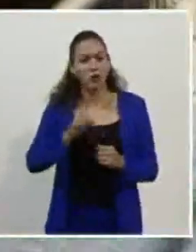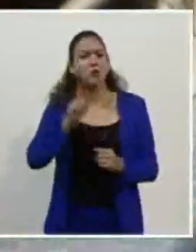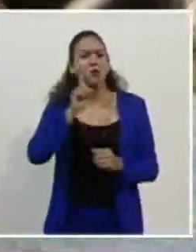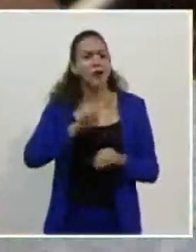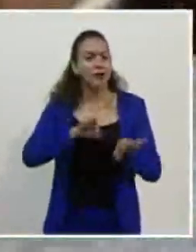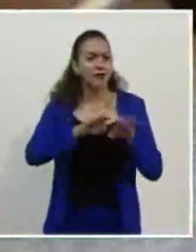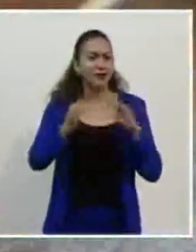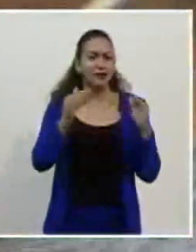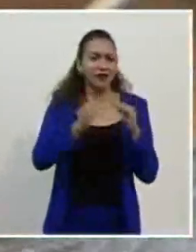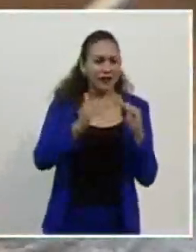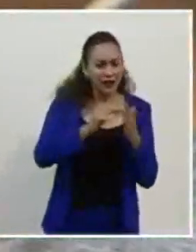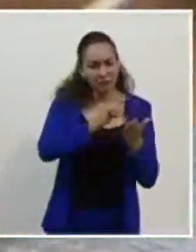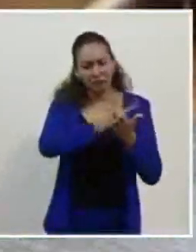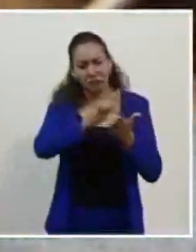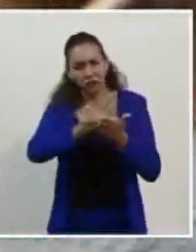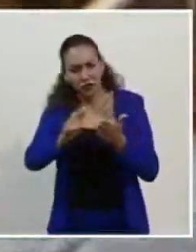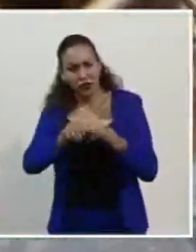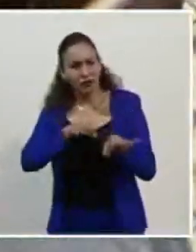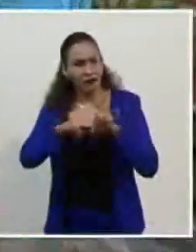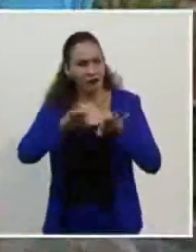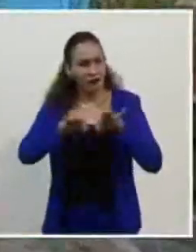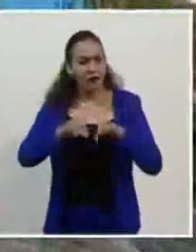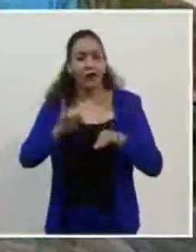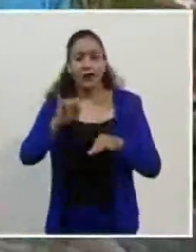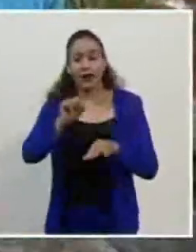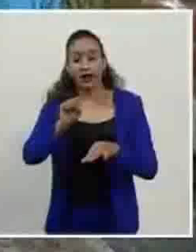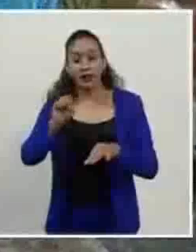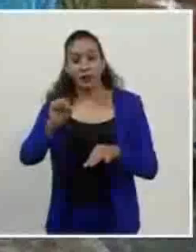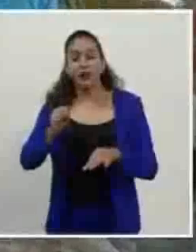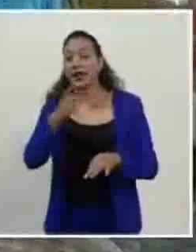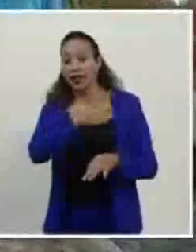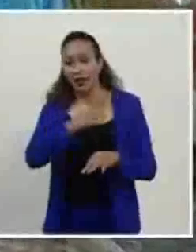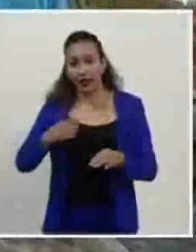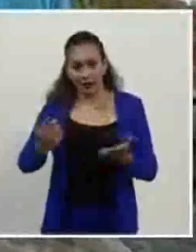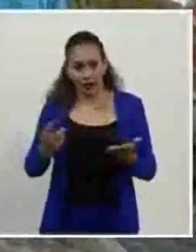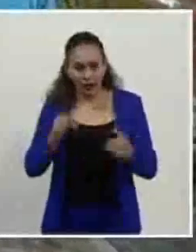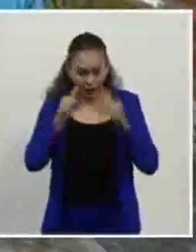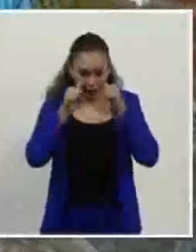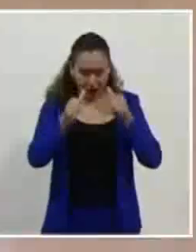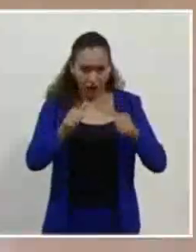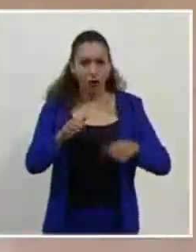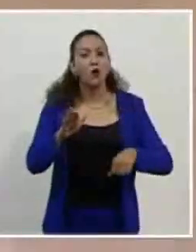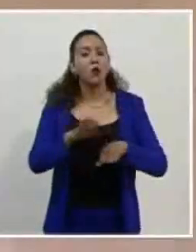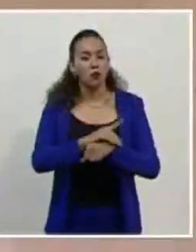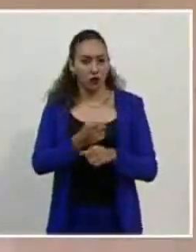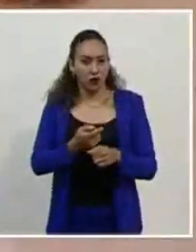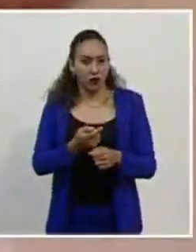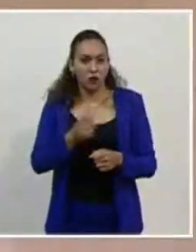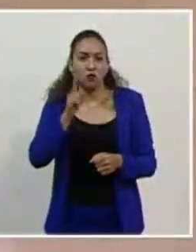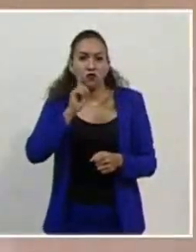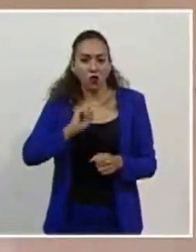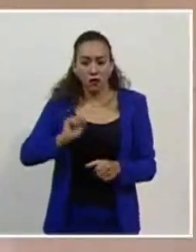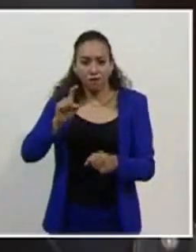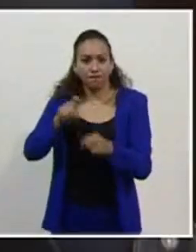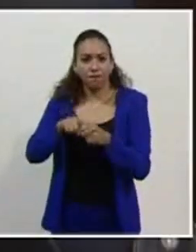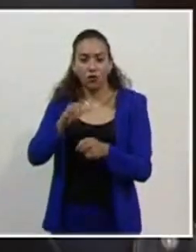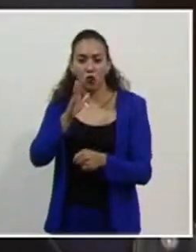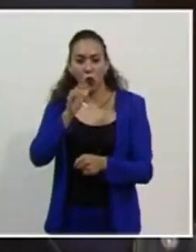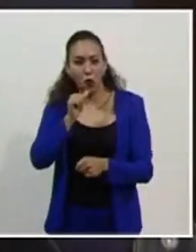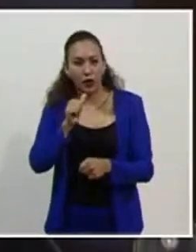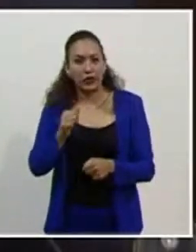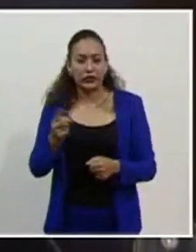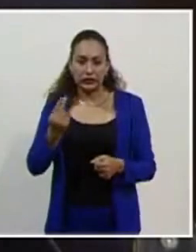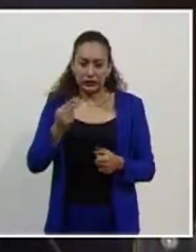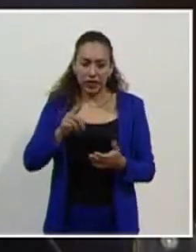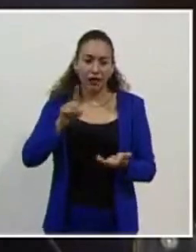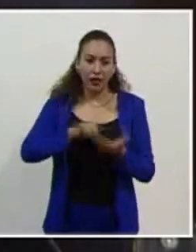del hogar del régimen obligatorio del IMSS es inconstitucional por ser discriminatorio y también violatorio del derecho